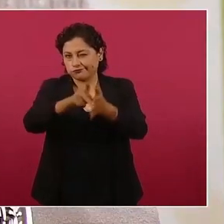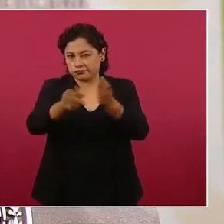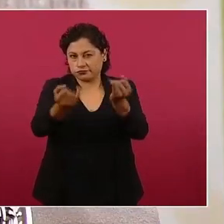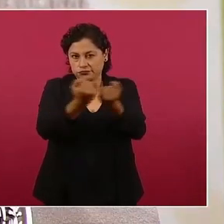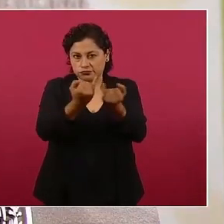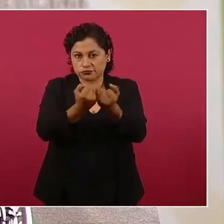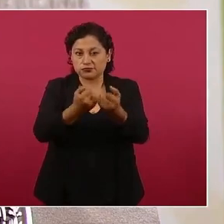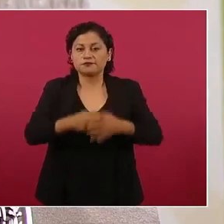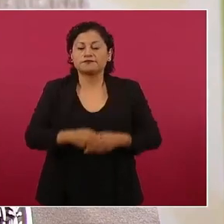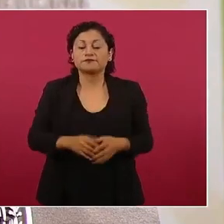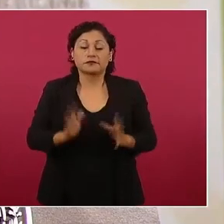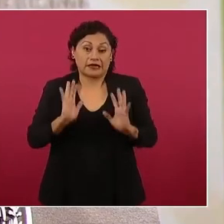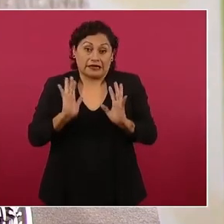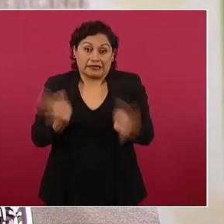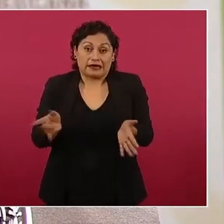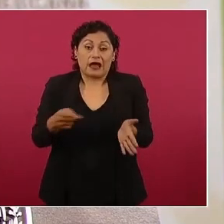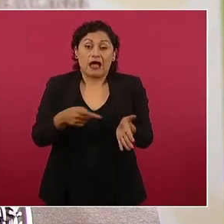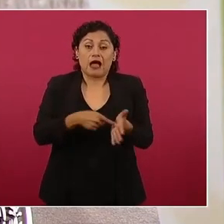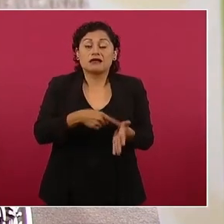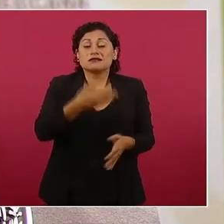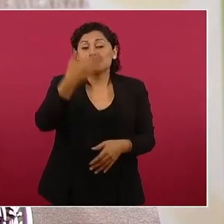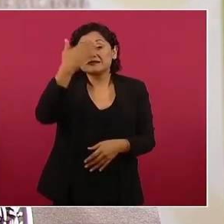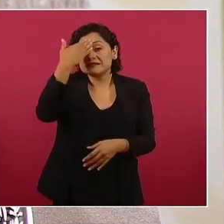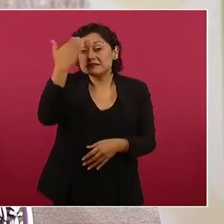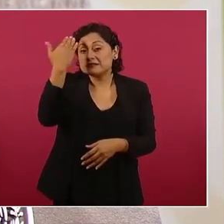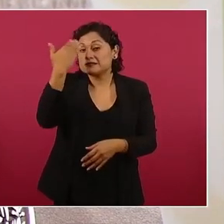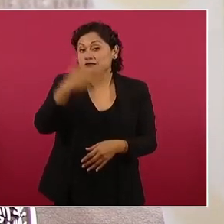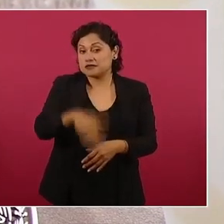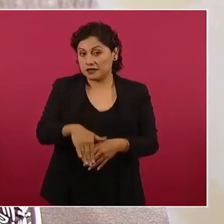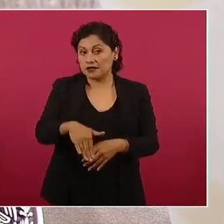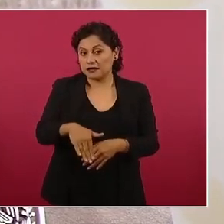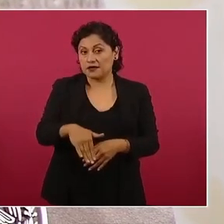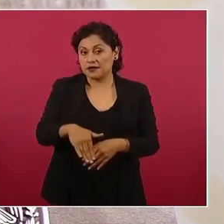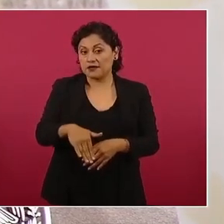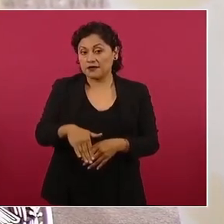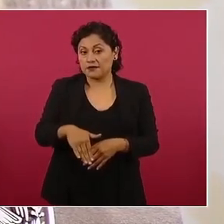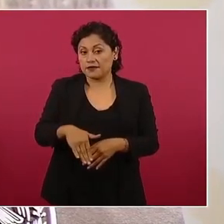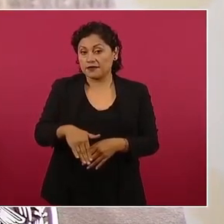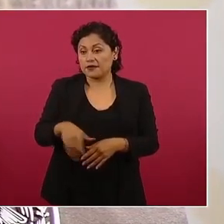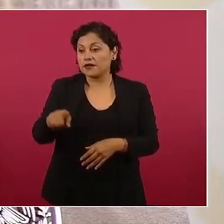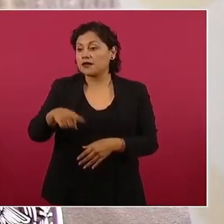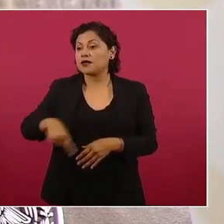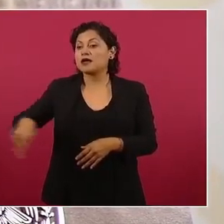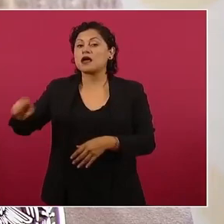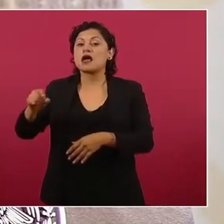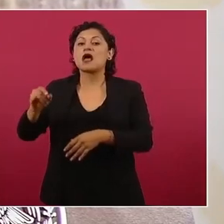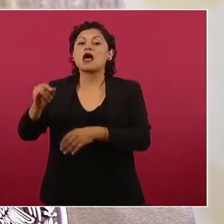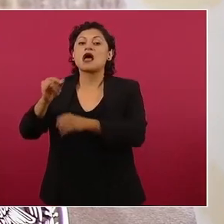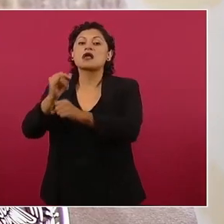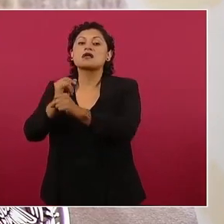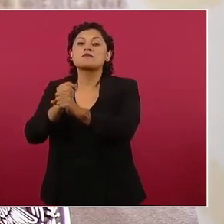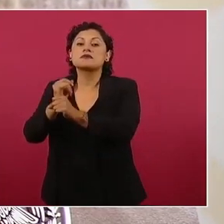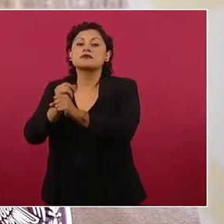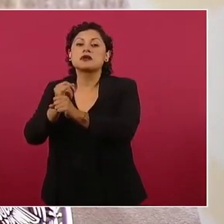ya tienen información de que se están fallando los amparos